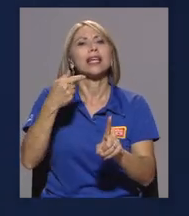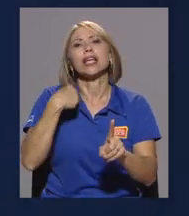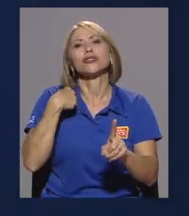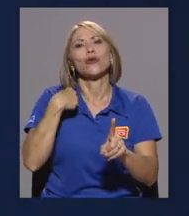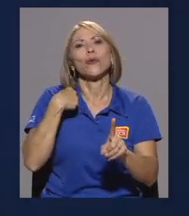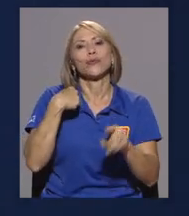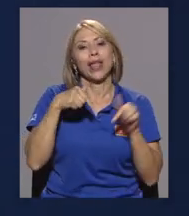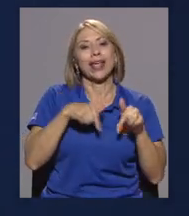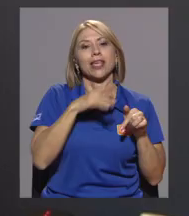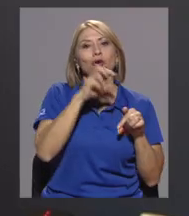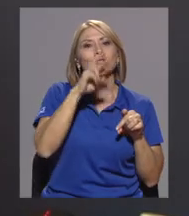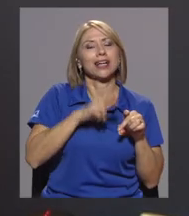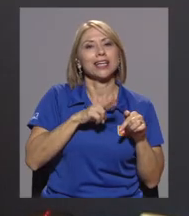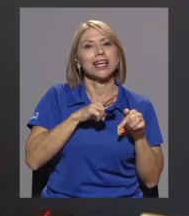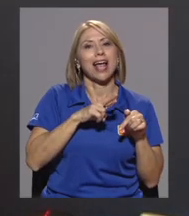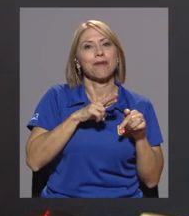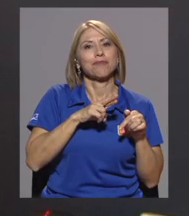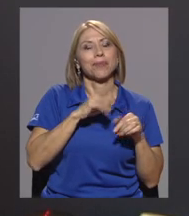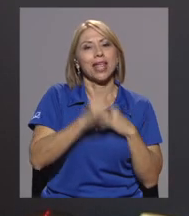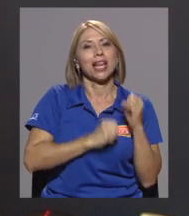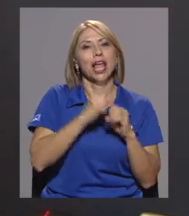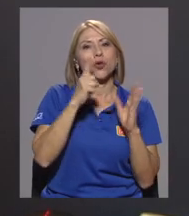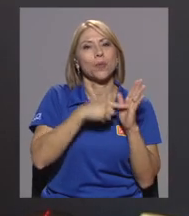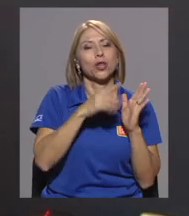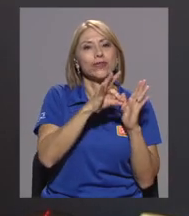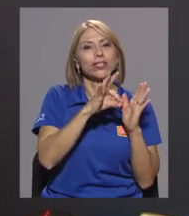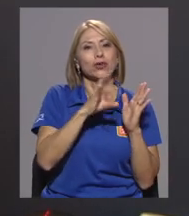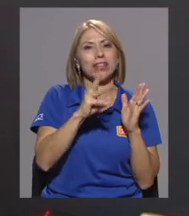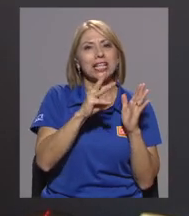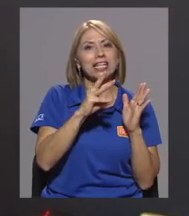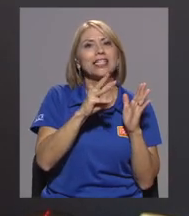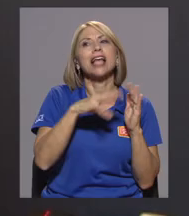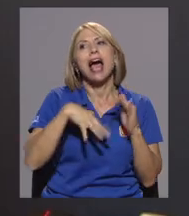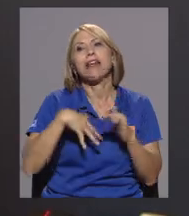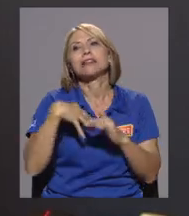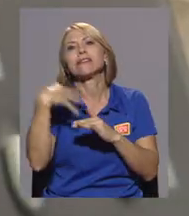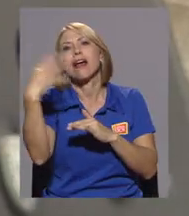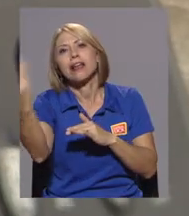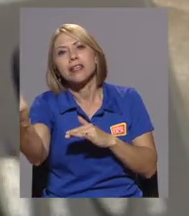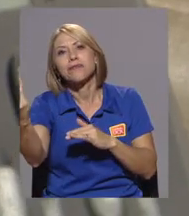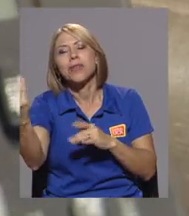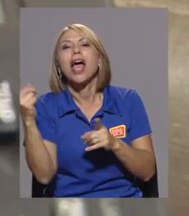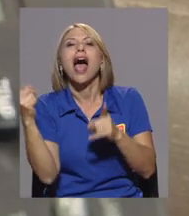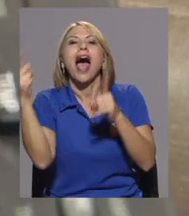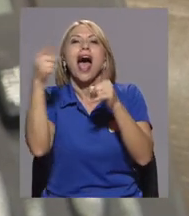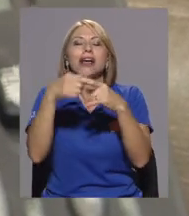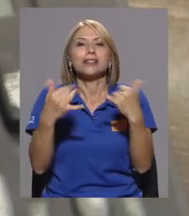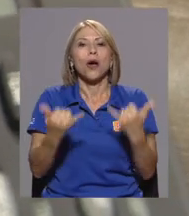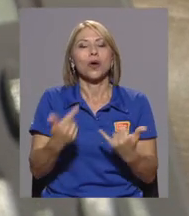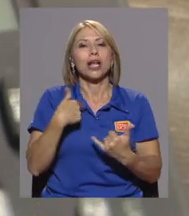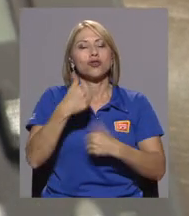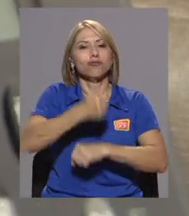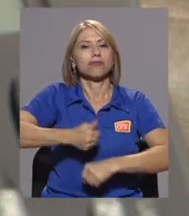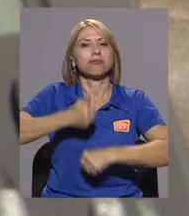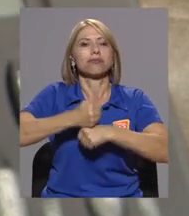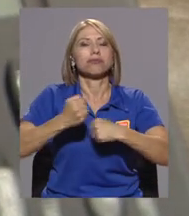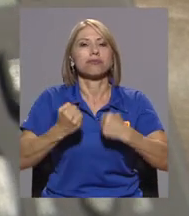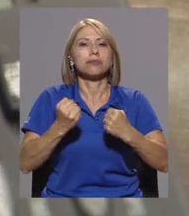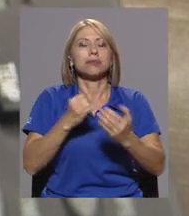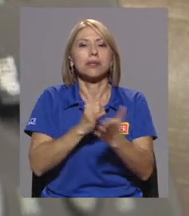salí de Costa Rica a estudiar en el 96 hasta ahora que he logrado consolidarme como